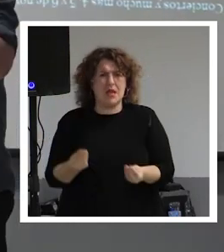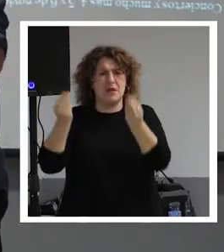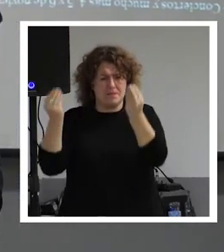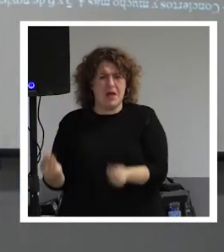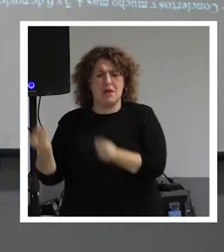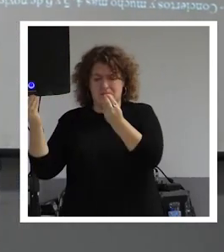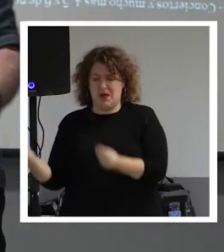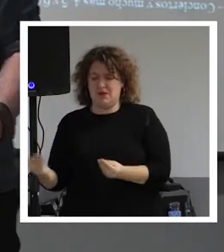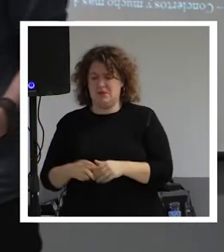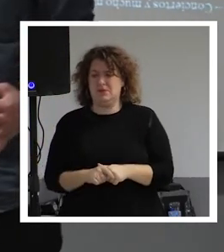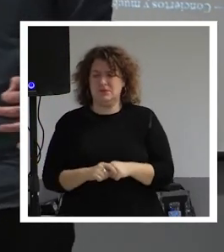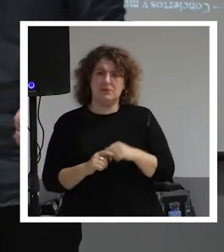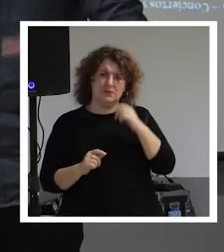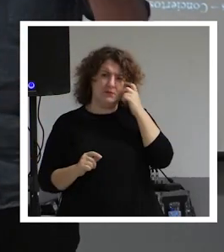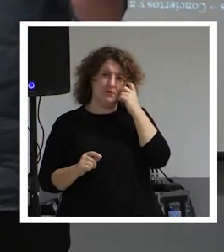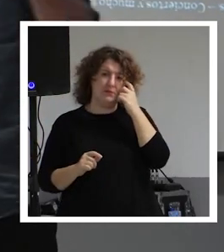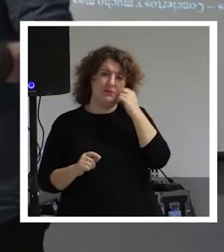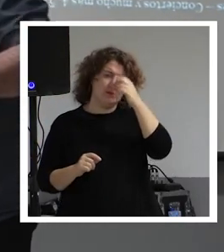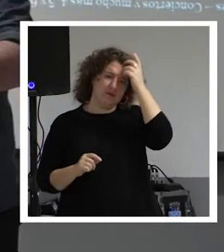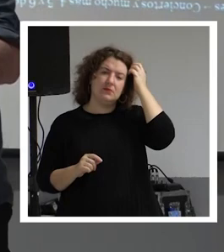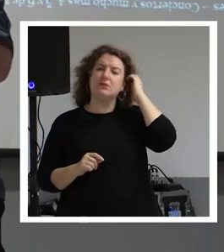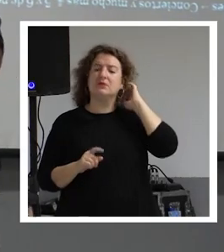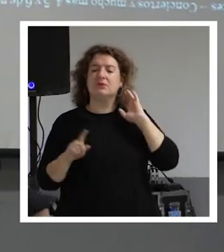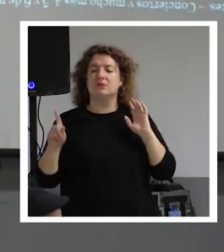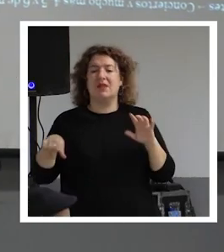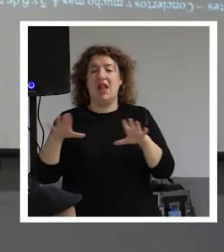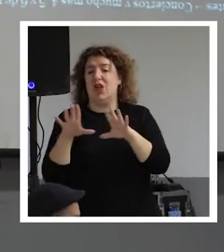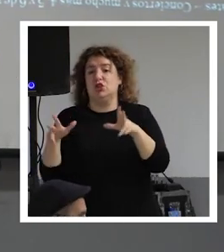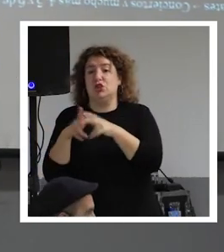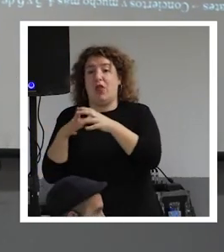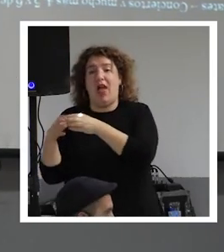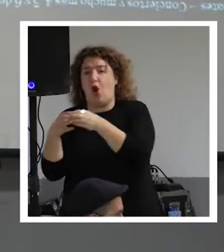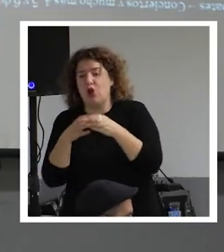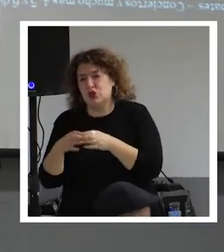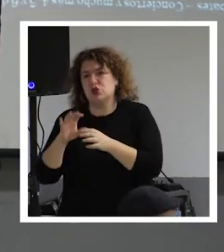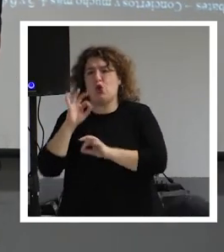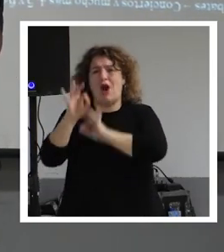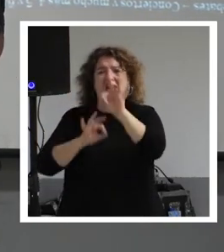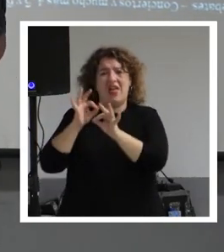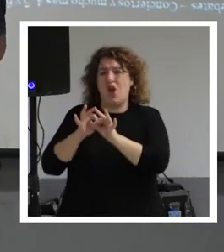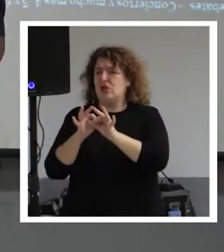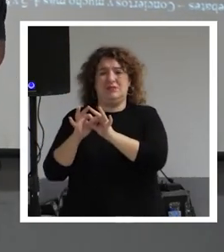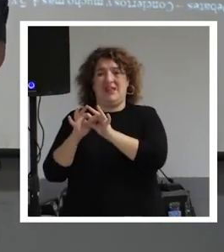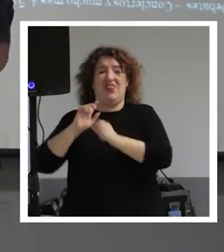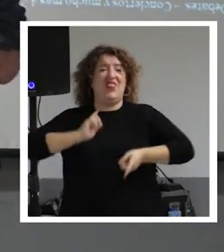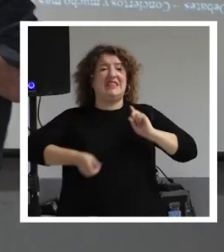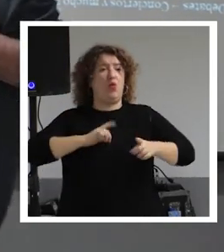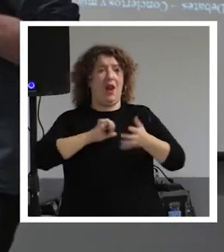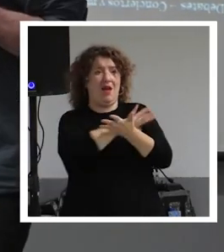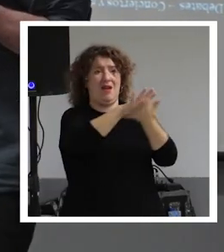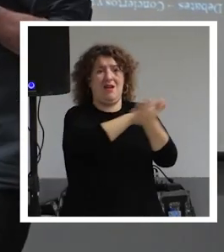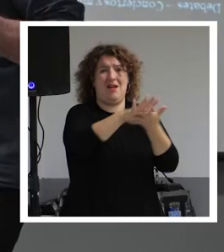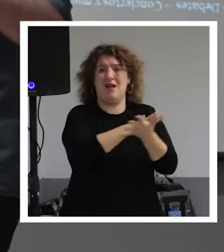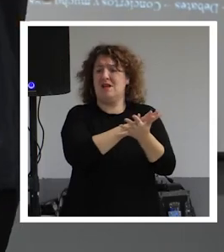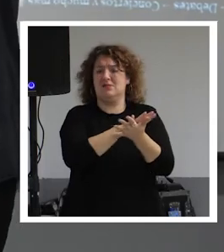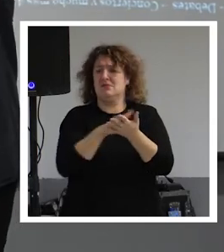individualismo radical de destrucción relativamente consciente y programada por parte de los